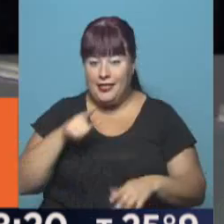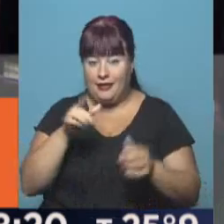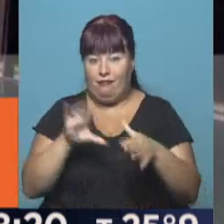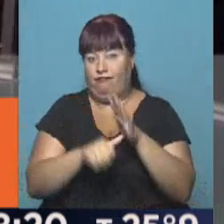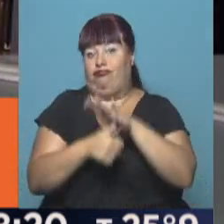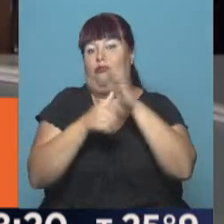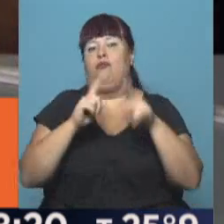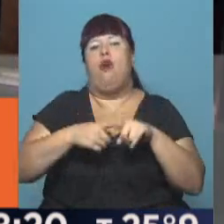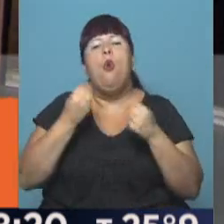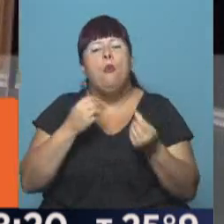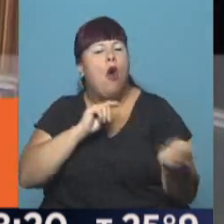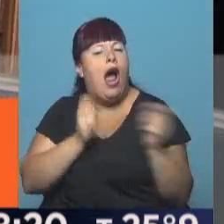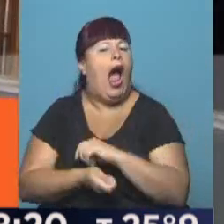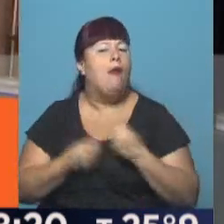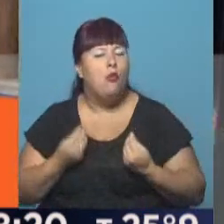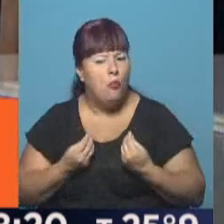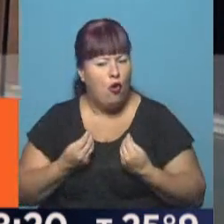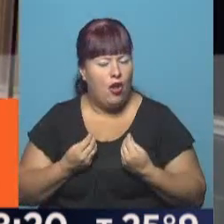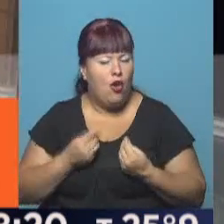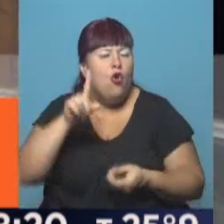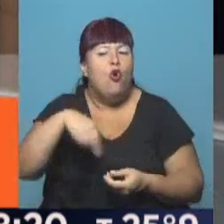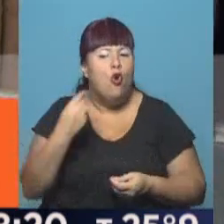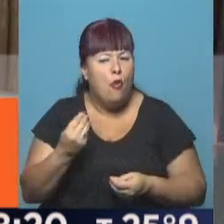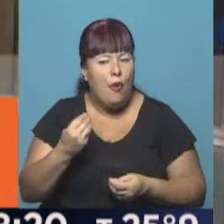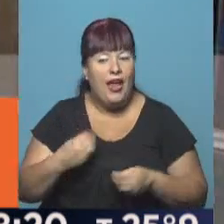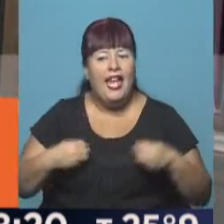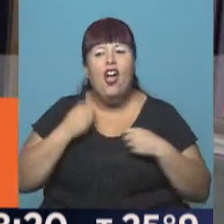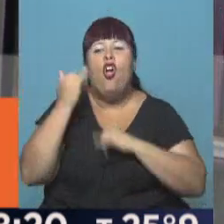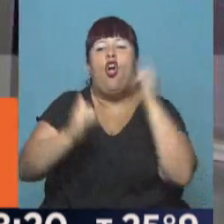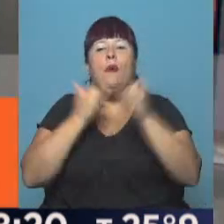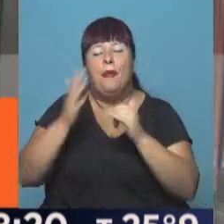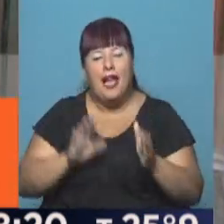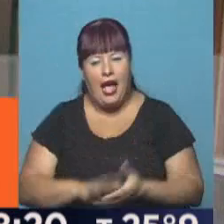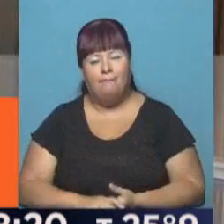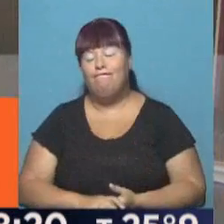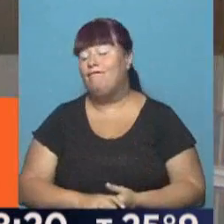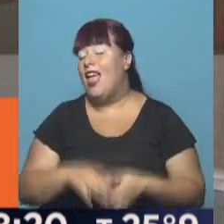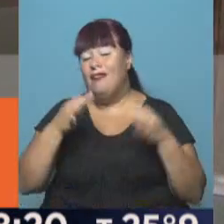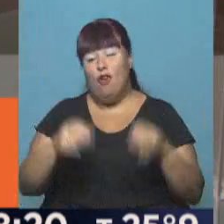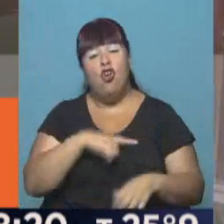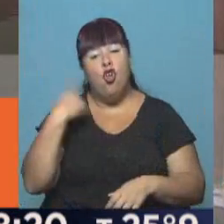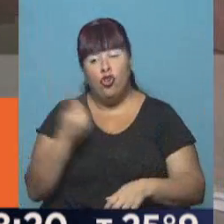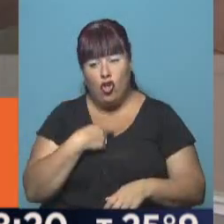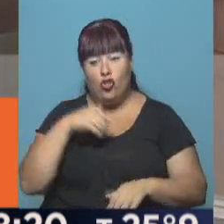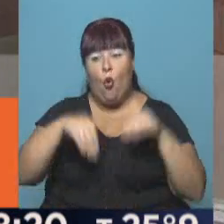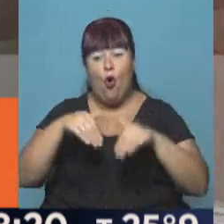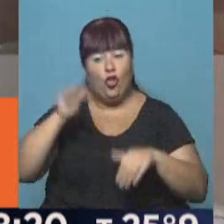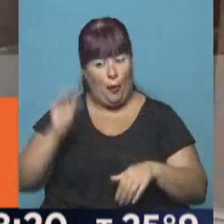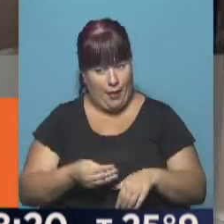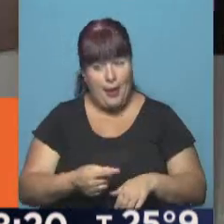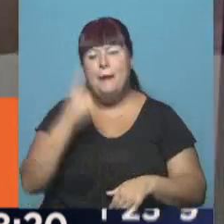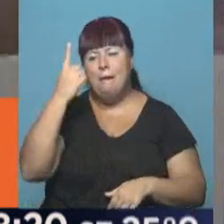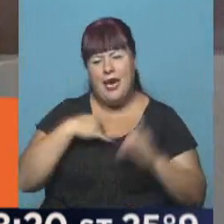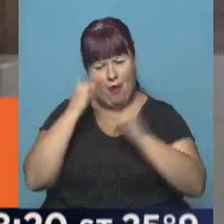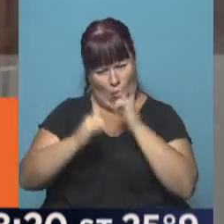líder política. ¿A qué se debe? ¿Lo sentís? ¿Cómo se lo explicarías a la gente? Básicamente nosotros perdimos una elección, primero lo he